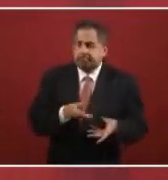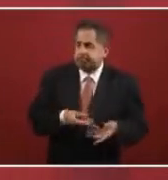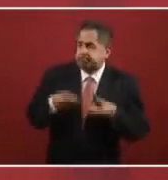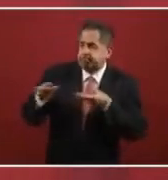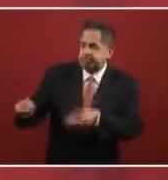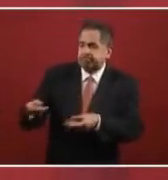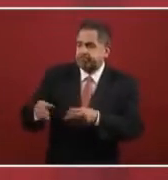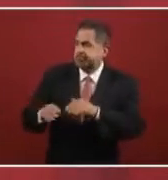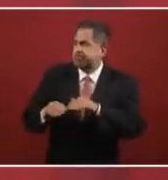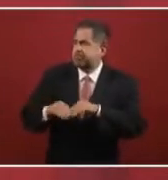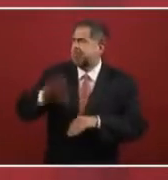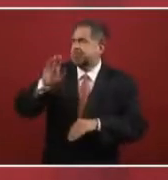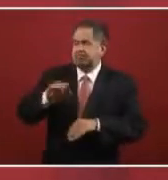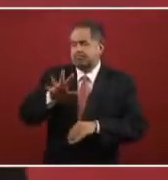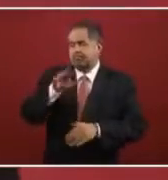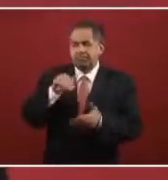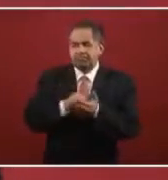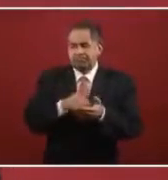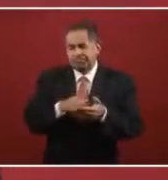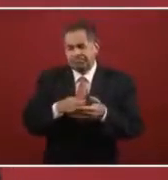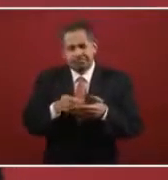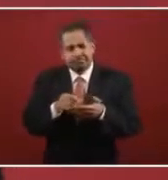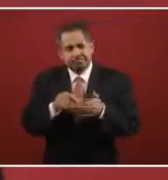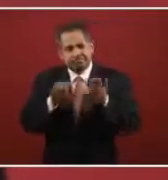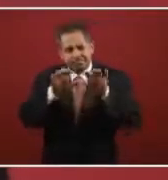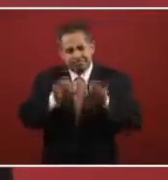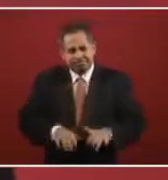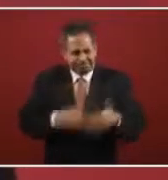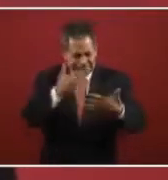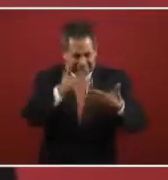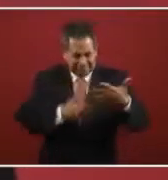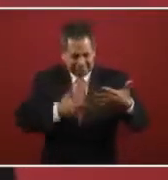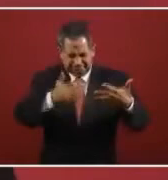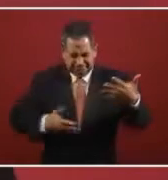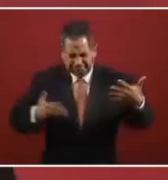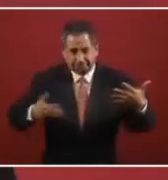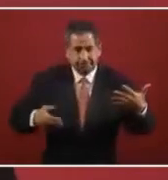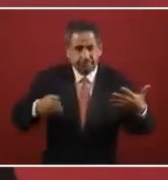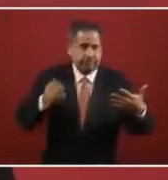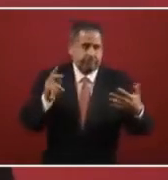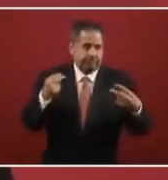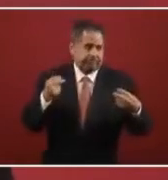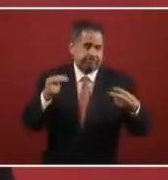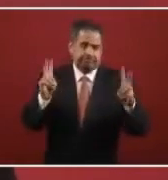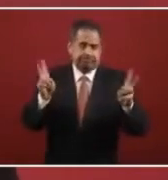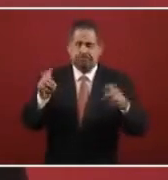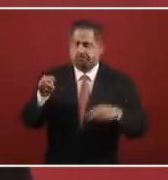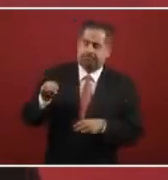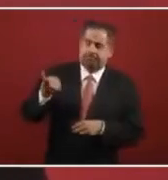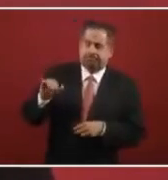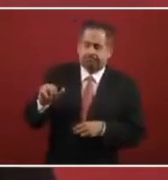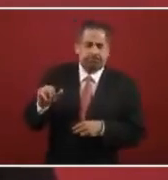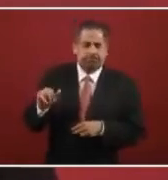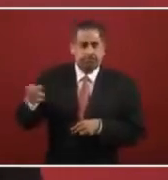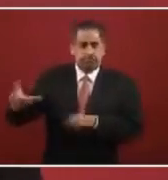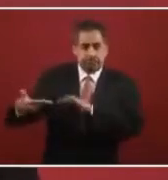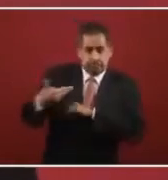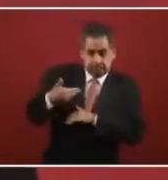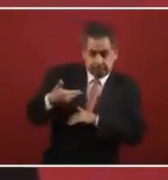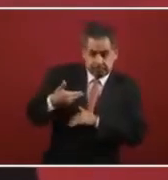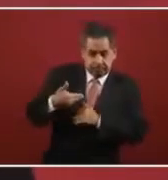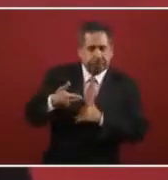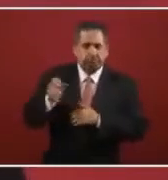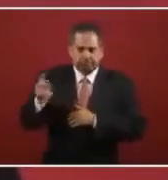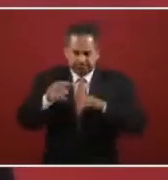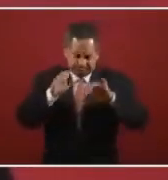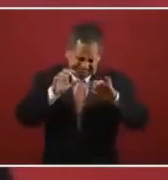de We 5,000 turned in more hojas de than estudio de 5,000 guía. pages Todos los of estudios studies que se solicitan, that were lo que solicited. es